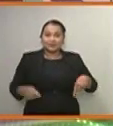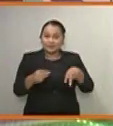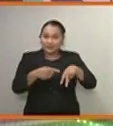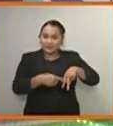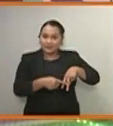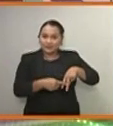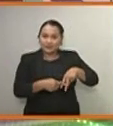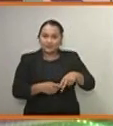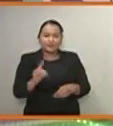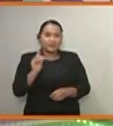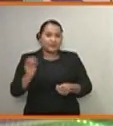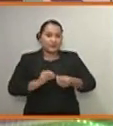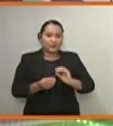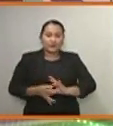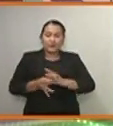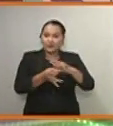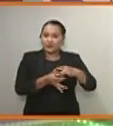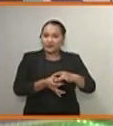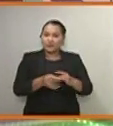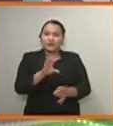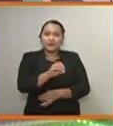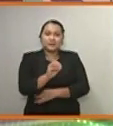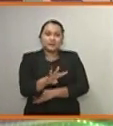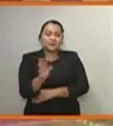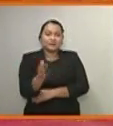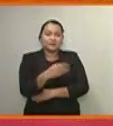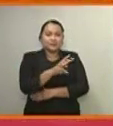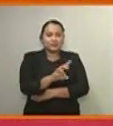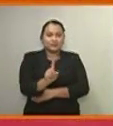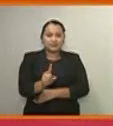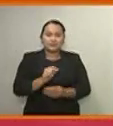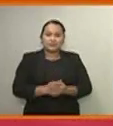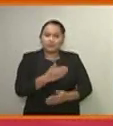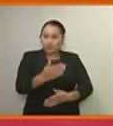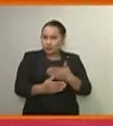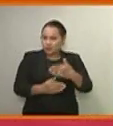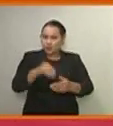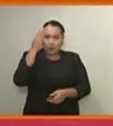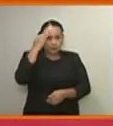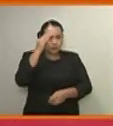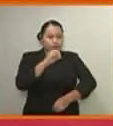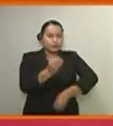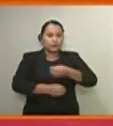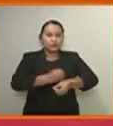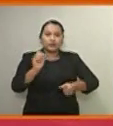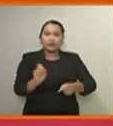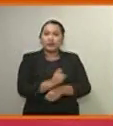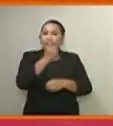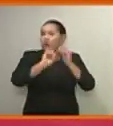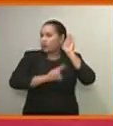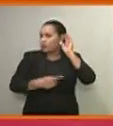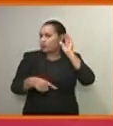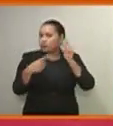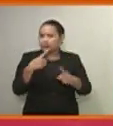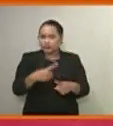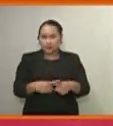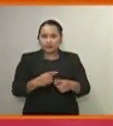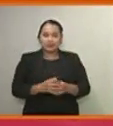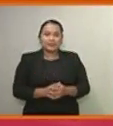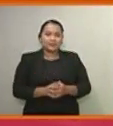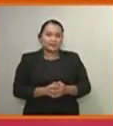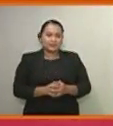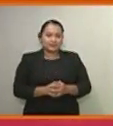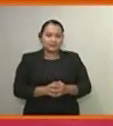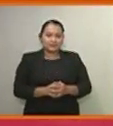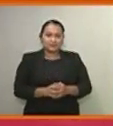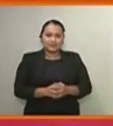Los números que lo relacionan son 04 y 61. A continuación cortaremos la esfera ganadora para Multi-X y esta es...